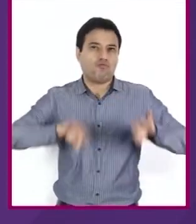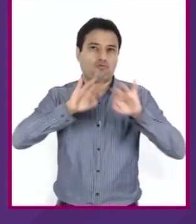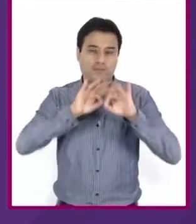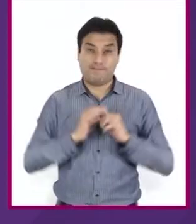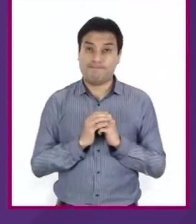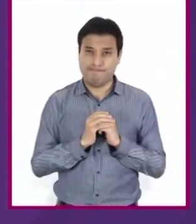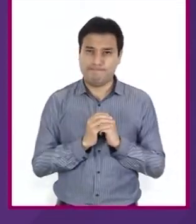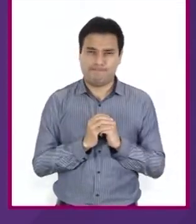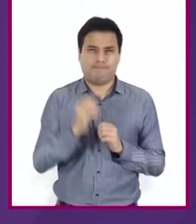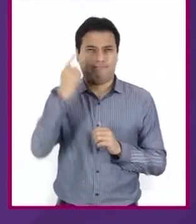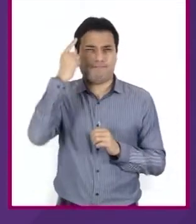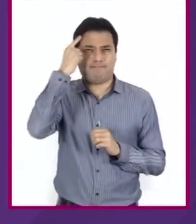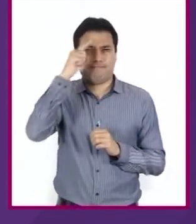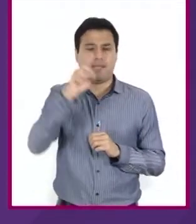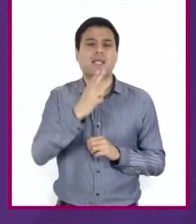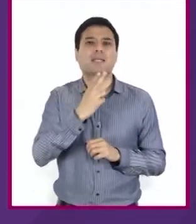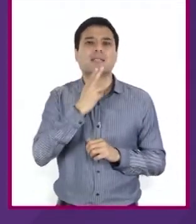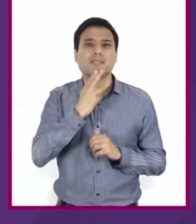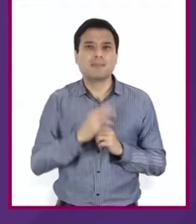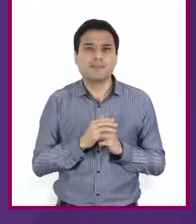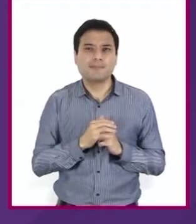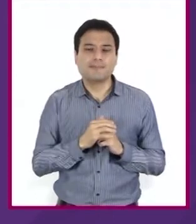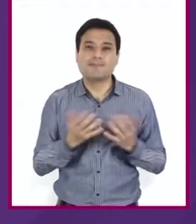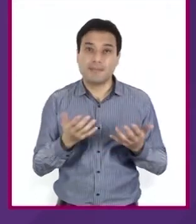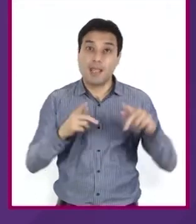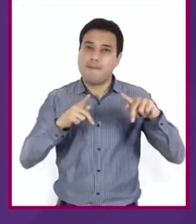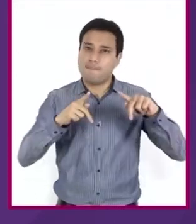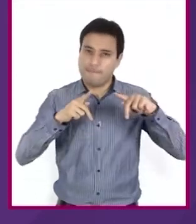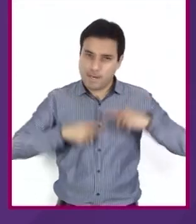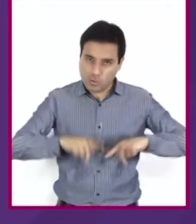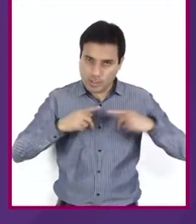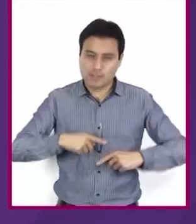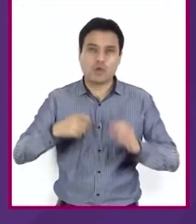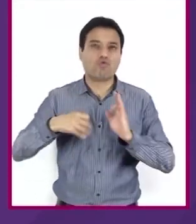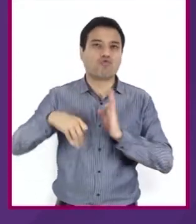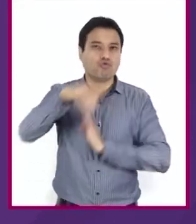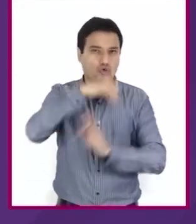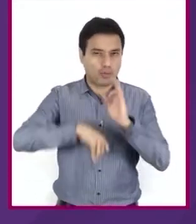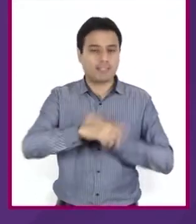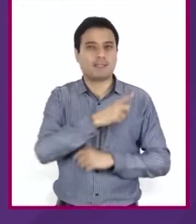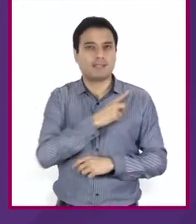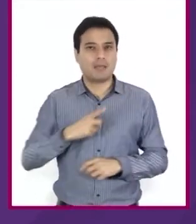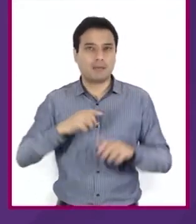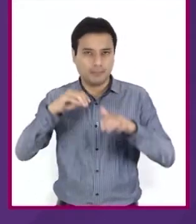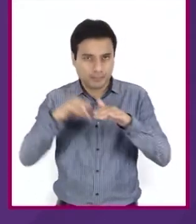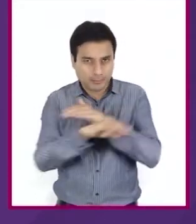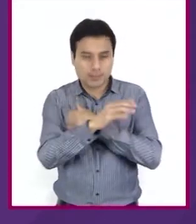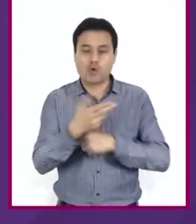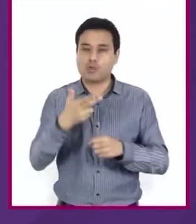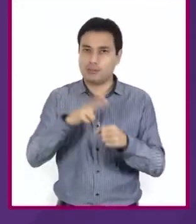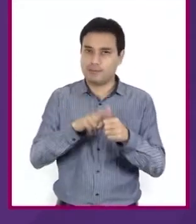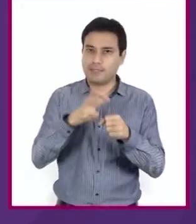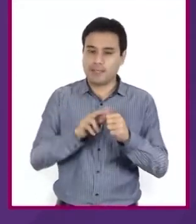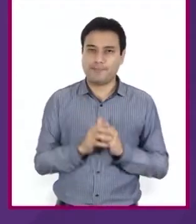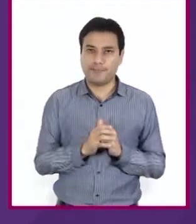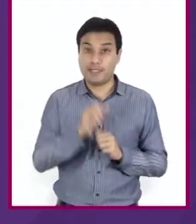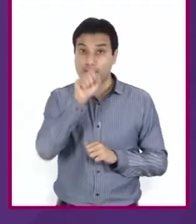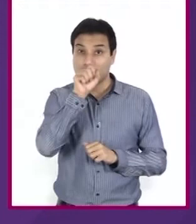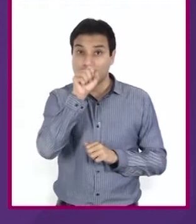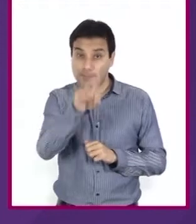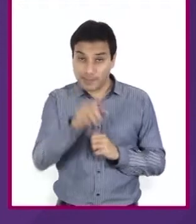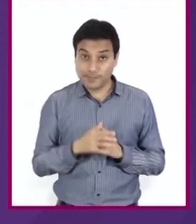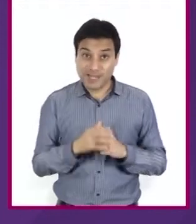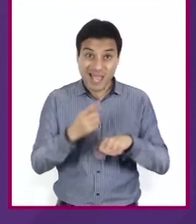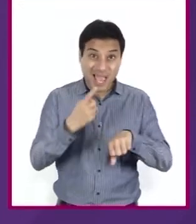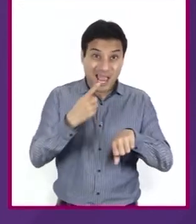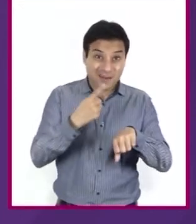que exige el acceso equitativo a la atención sanitaria y la defensa colectiva frente a